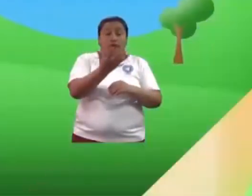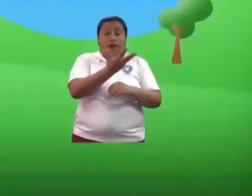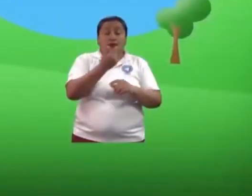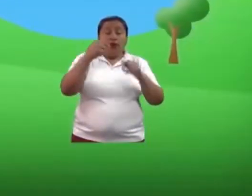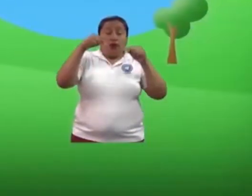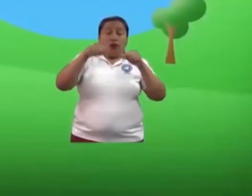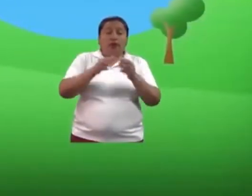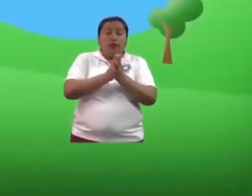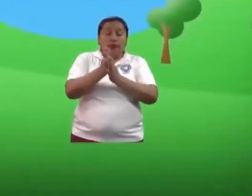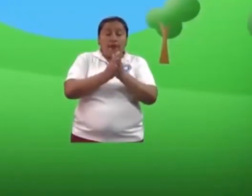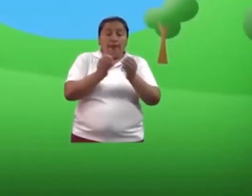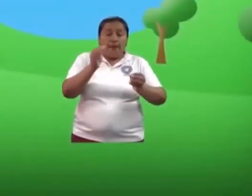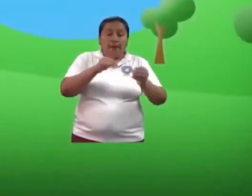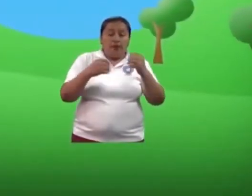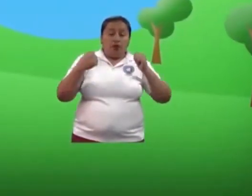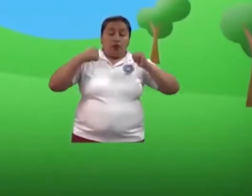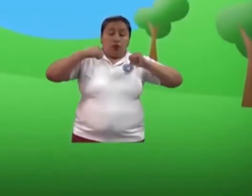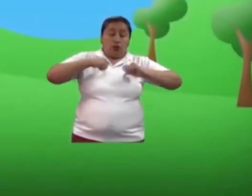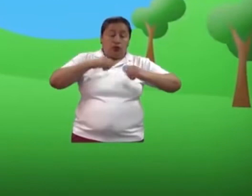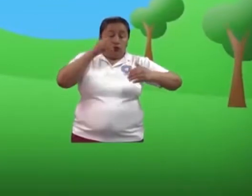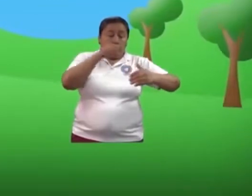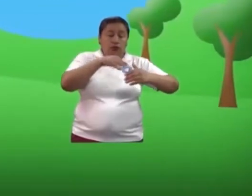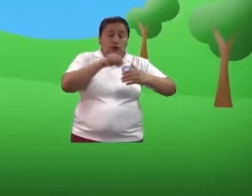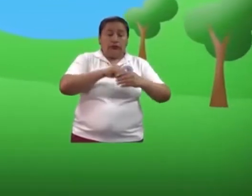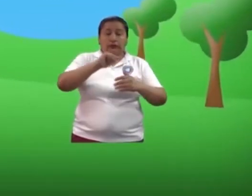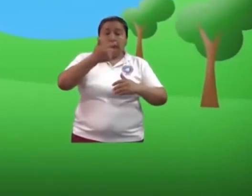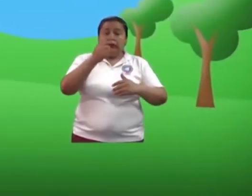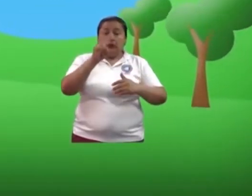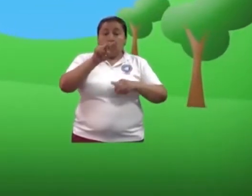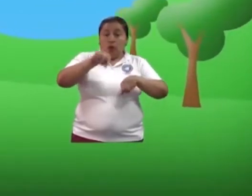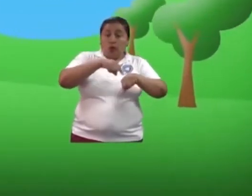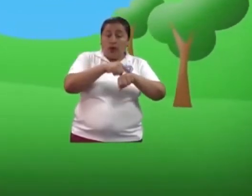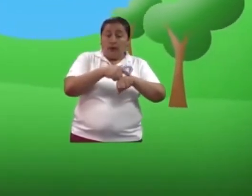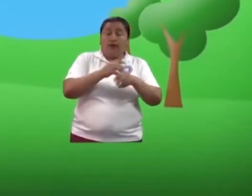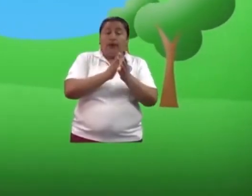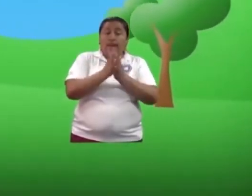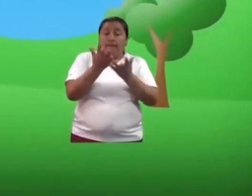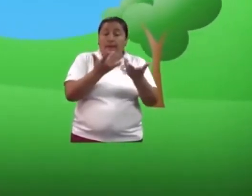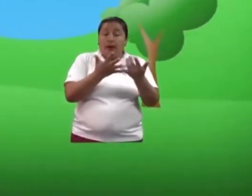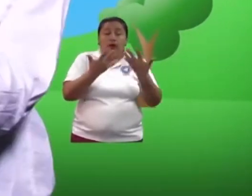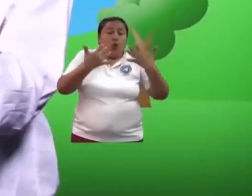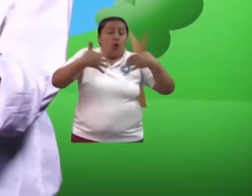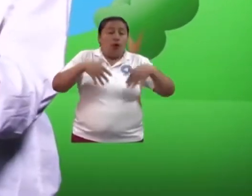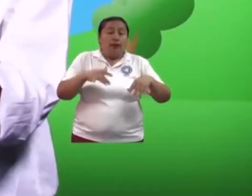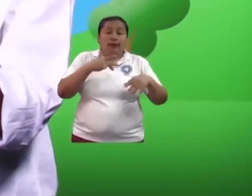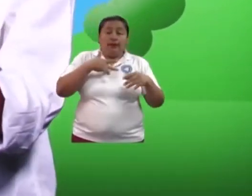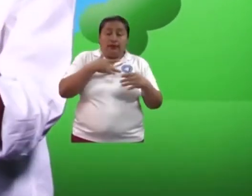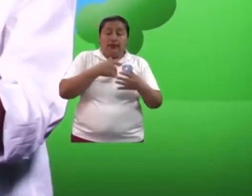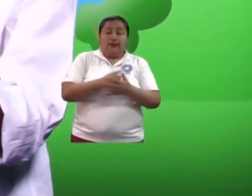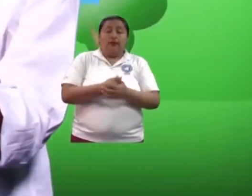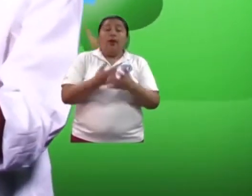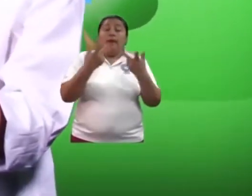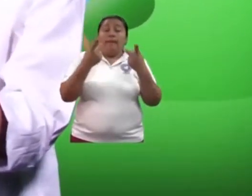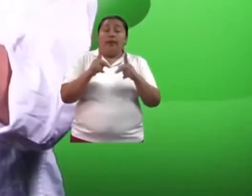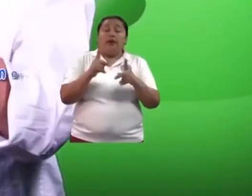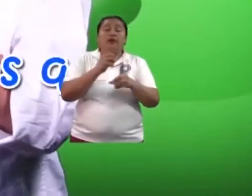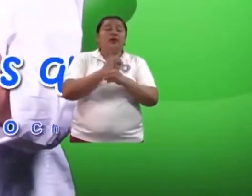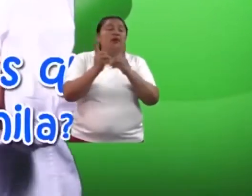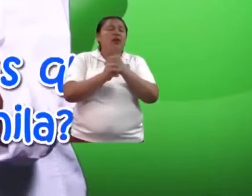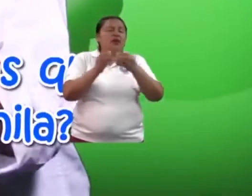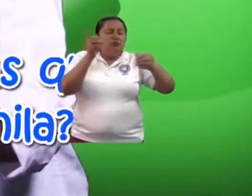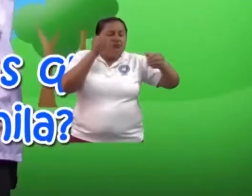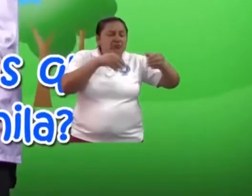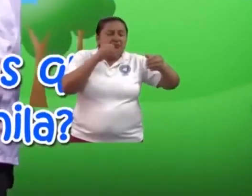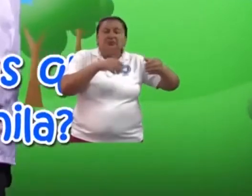Hola a todos, hoy vamos a preparar una mochila de 72 horas. Esta la vamos a usar ante cualquier emergencia. ¿Pero